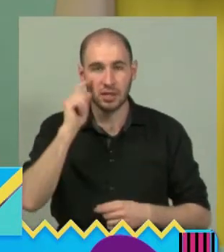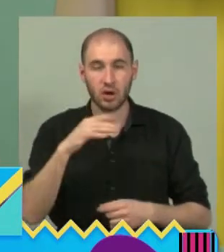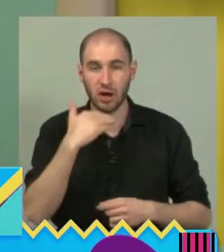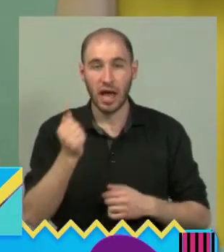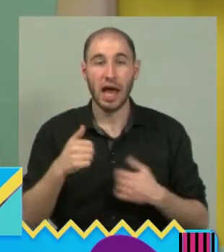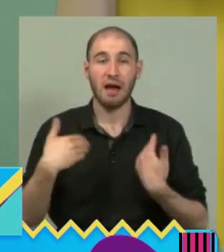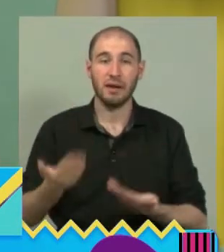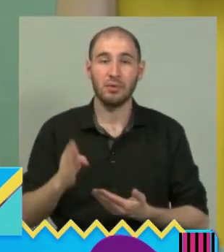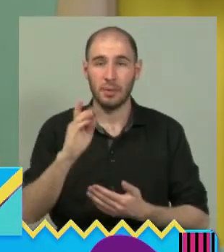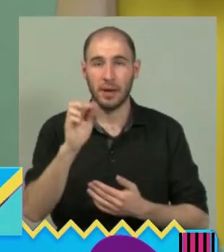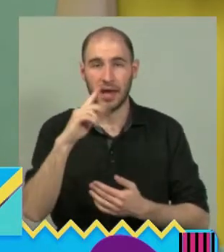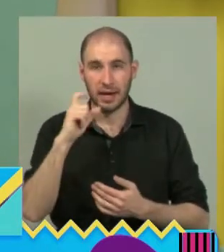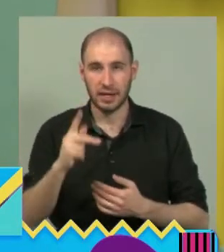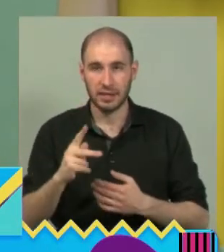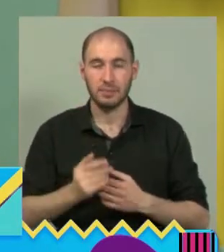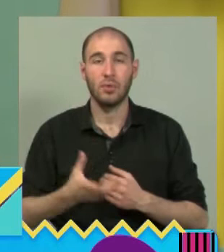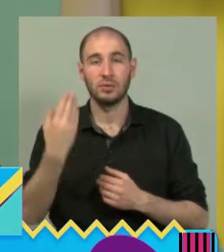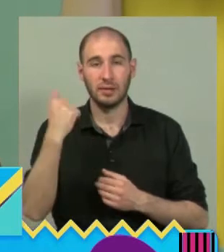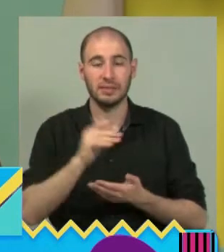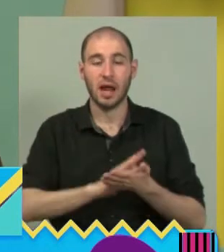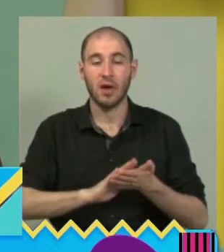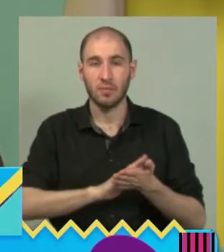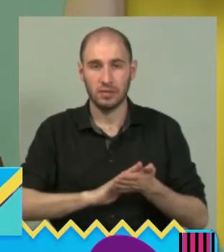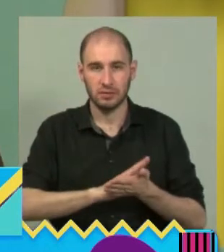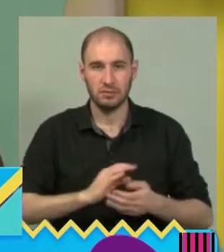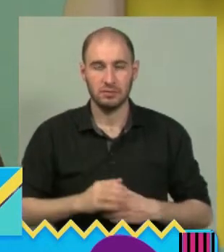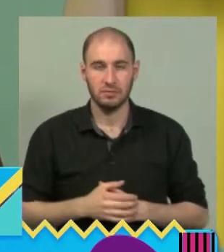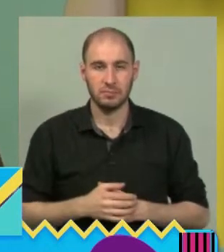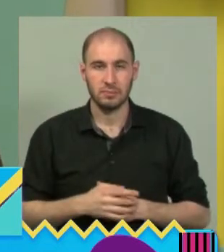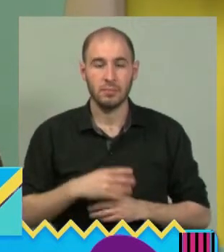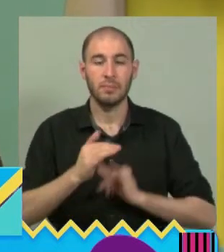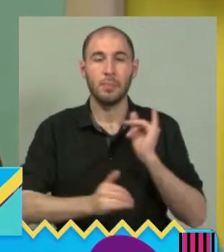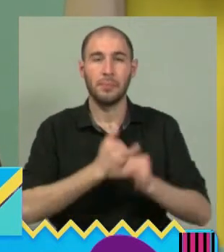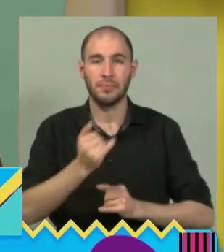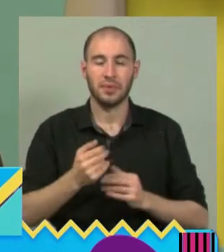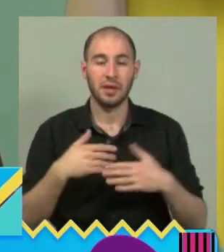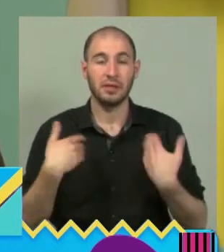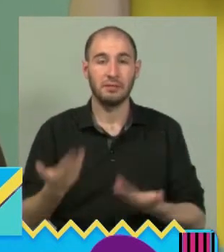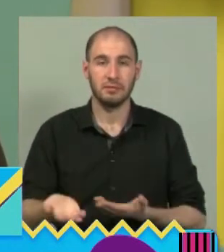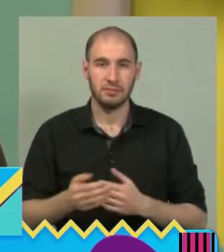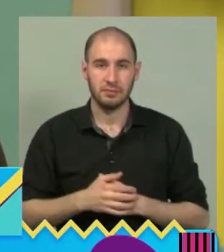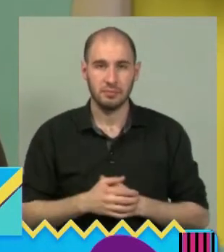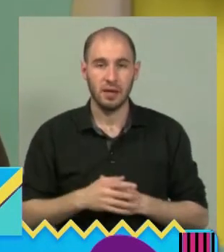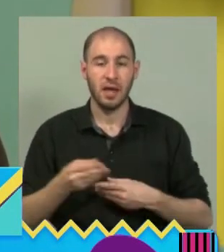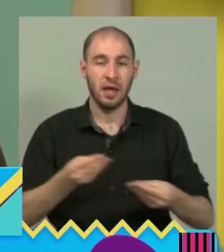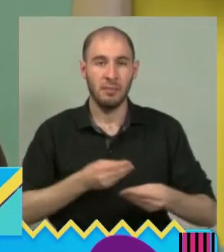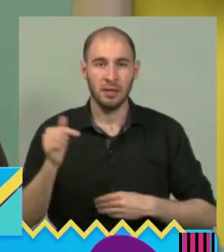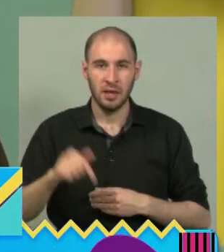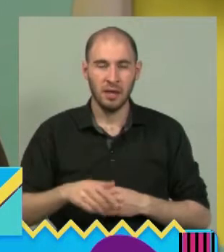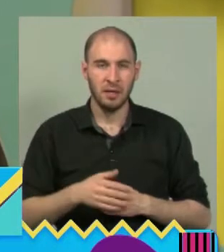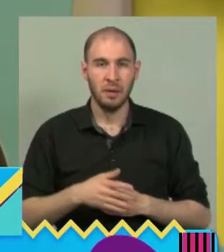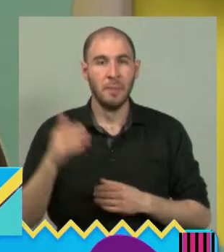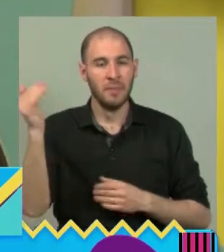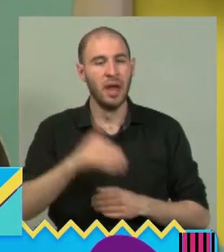puso del lado de la Barrick, bueno, muchas veces uno de los argumentos que se menciona de los beneficios de estas empresas que vienen